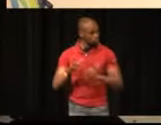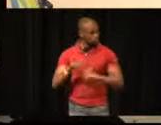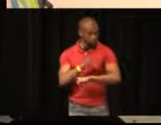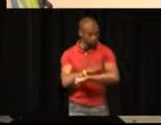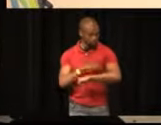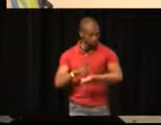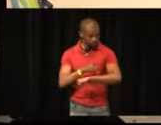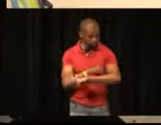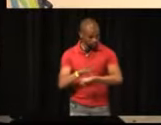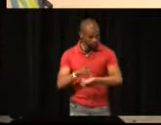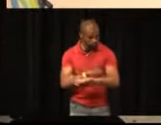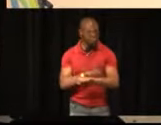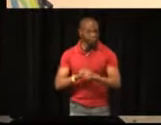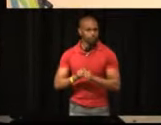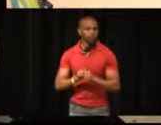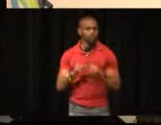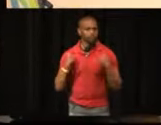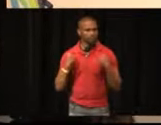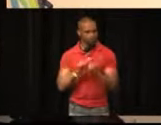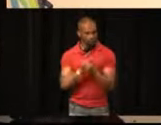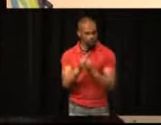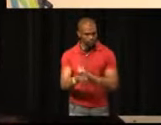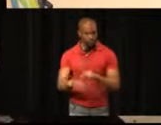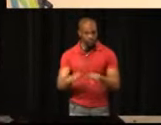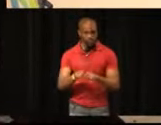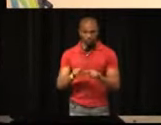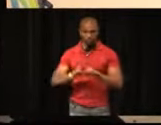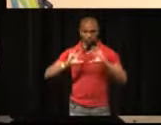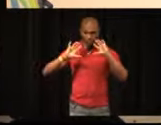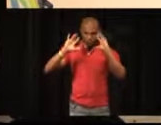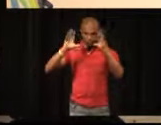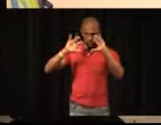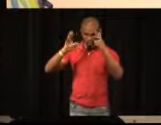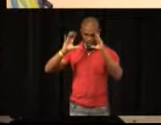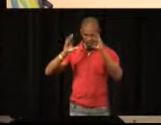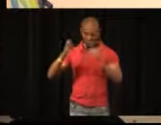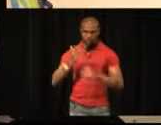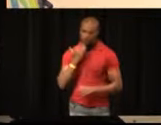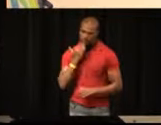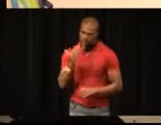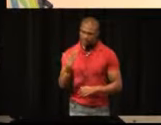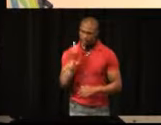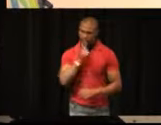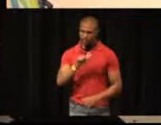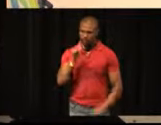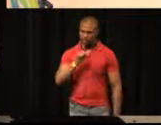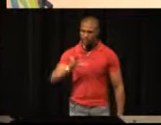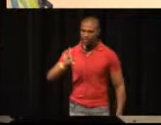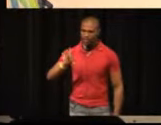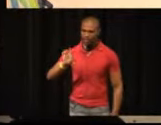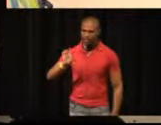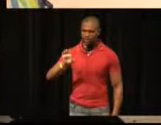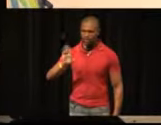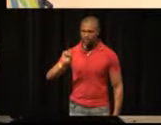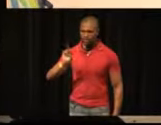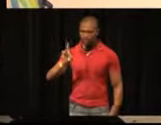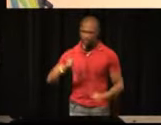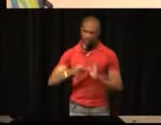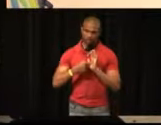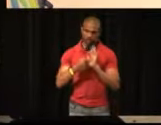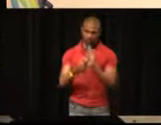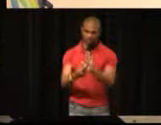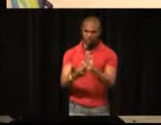pedagógicos del deporte escolar y voleibol. Entonces, le pido que Débora haga su